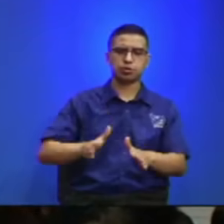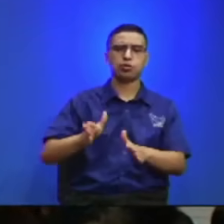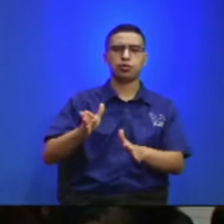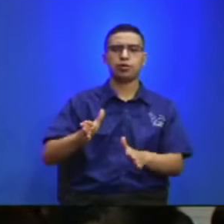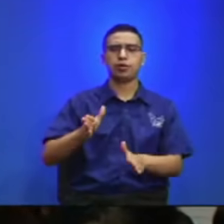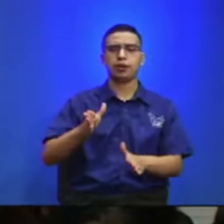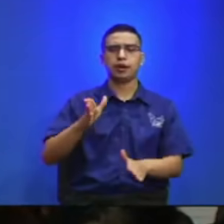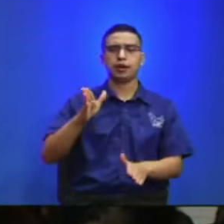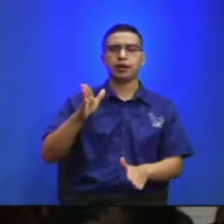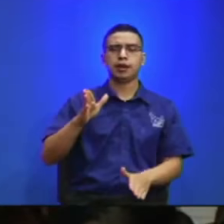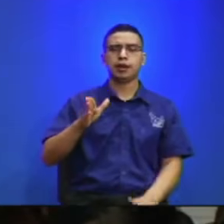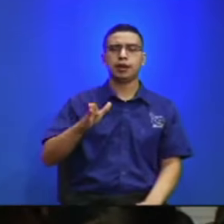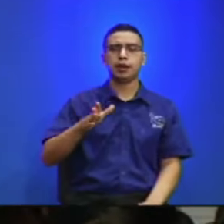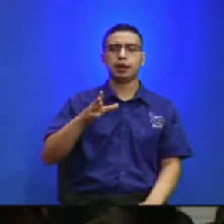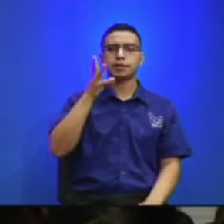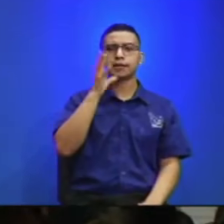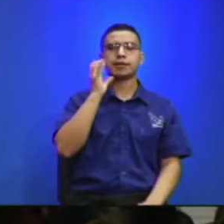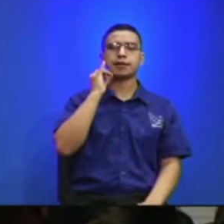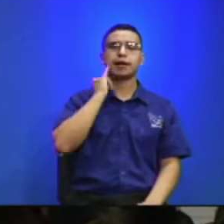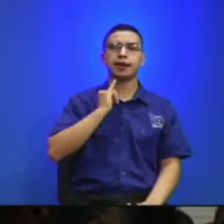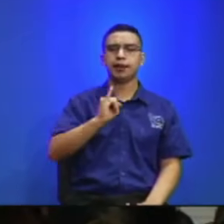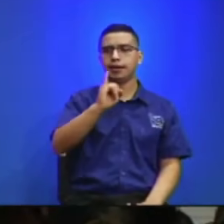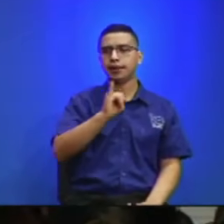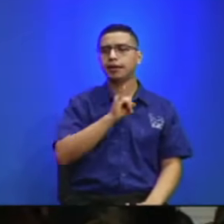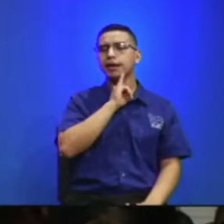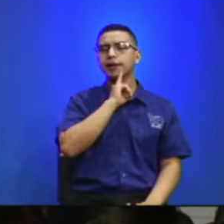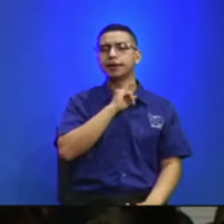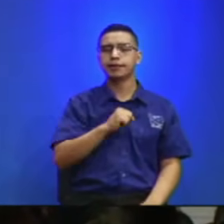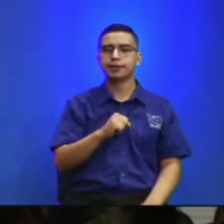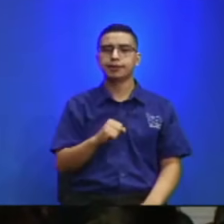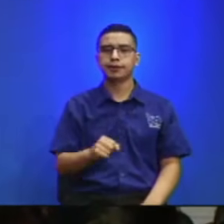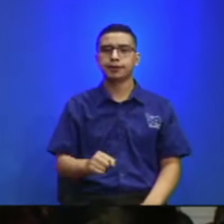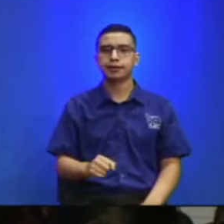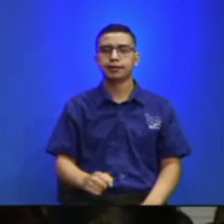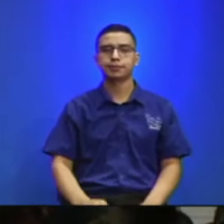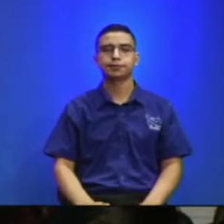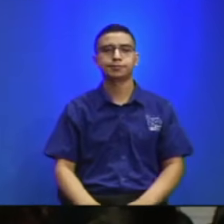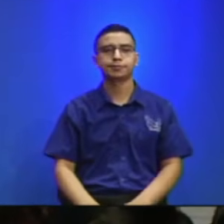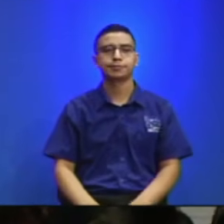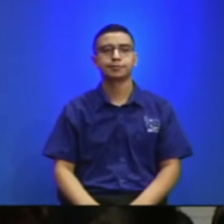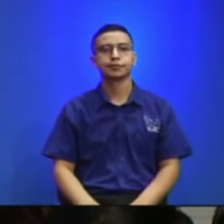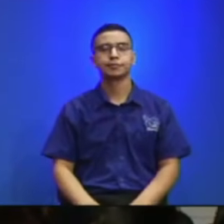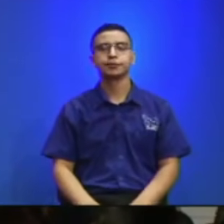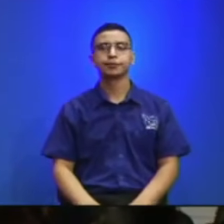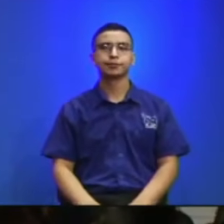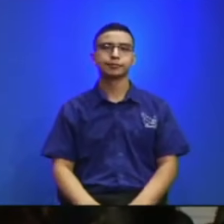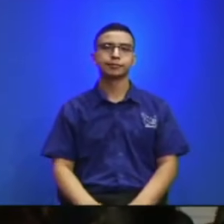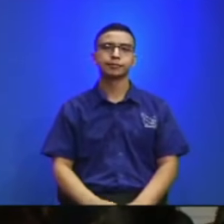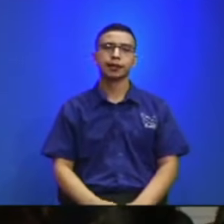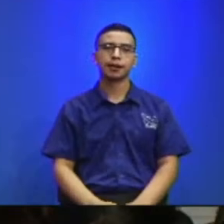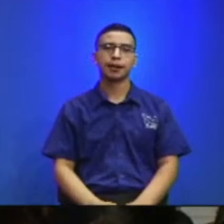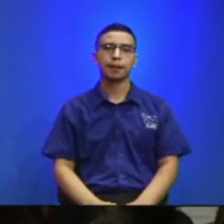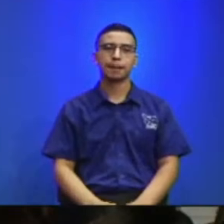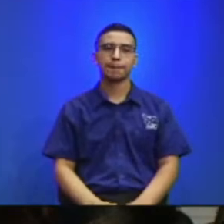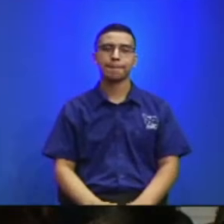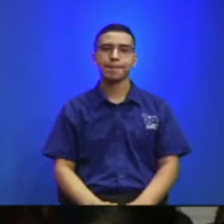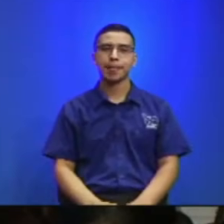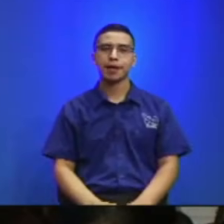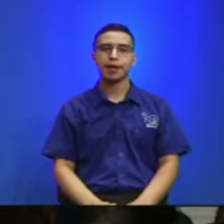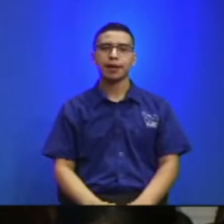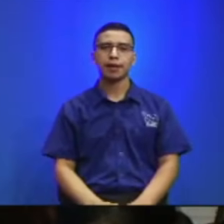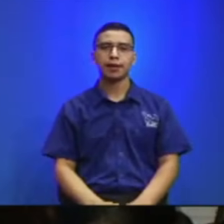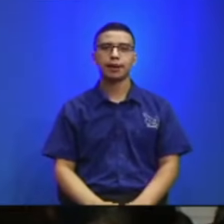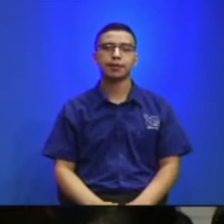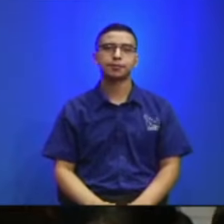felipe era su primera evangelizado que hacía y le dijo a ya nos el volumen y mira